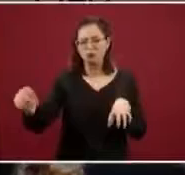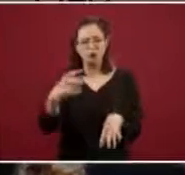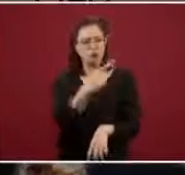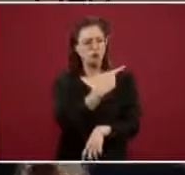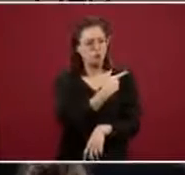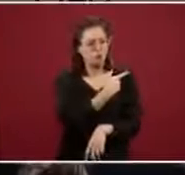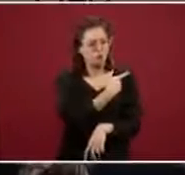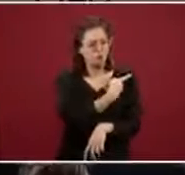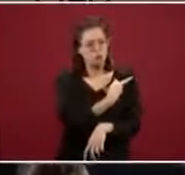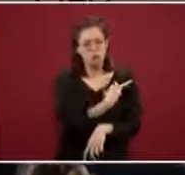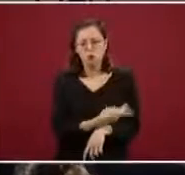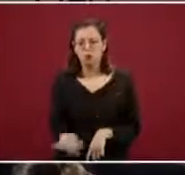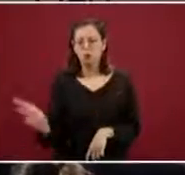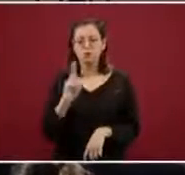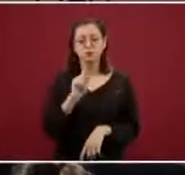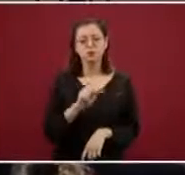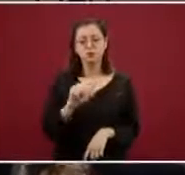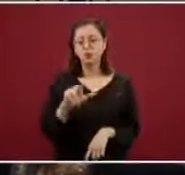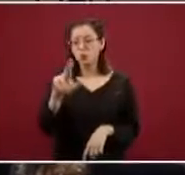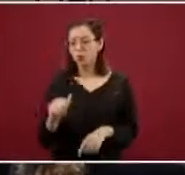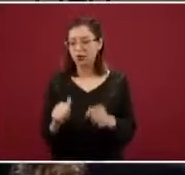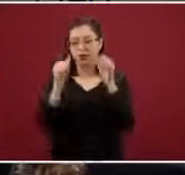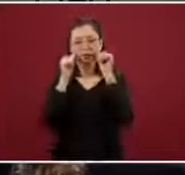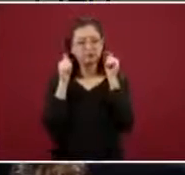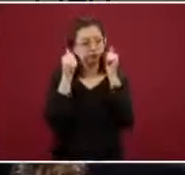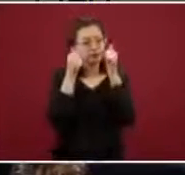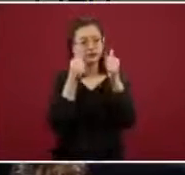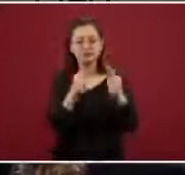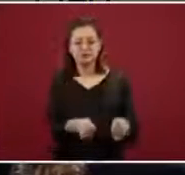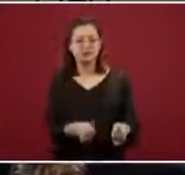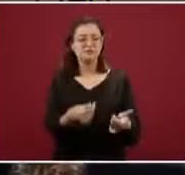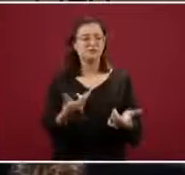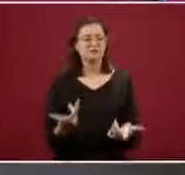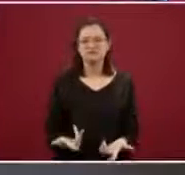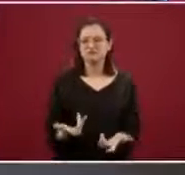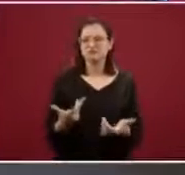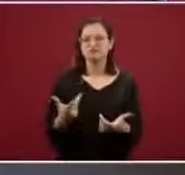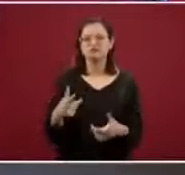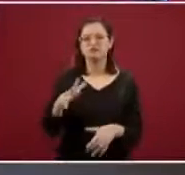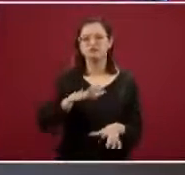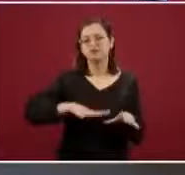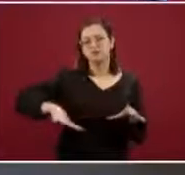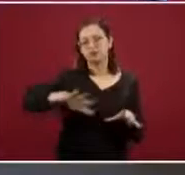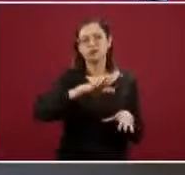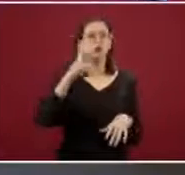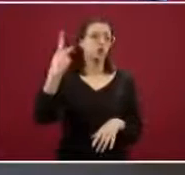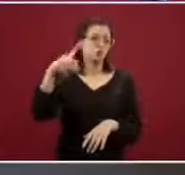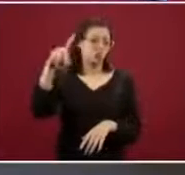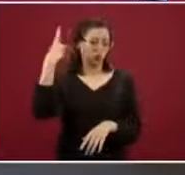marginados, abandonados, incomunicados de Durango.